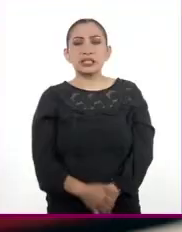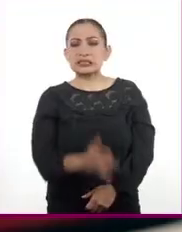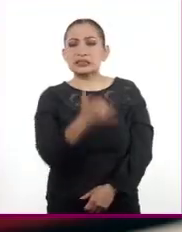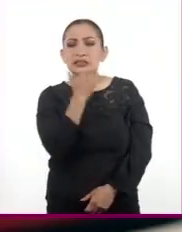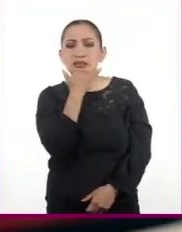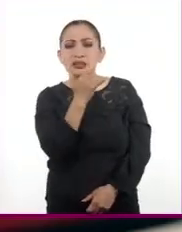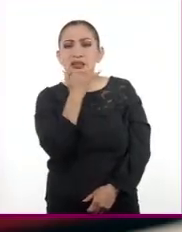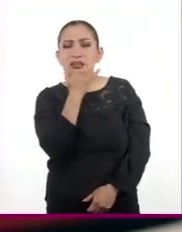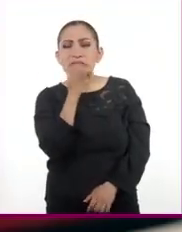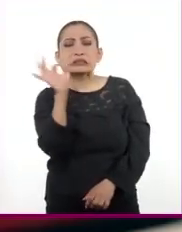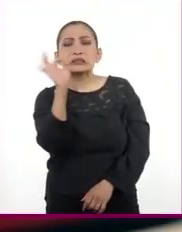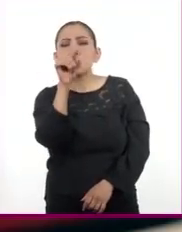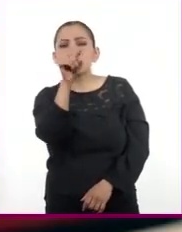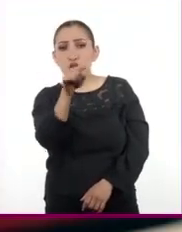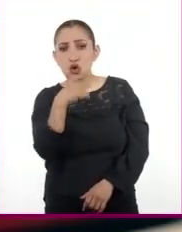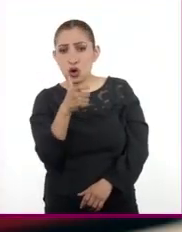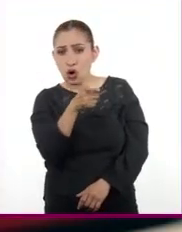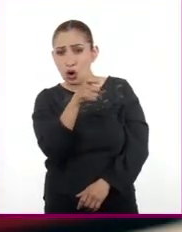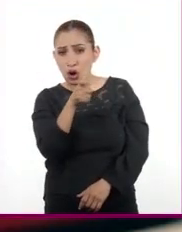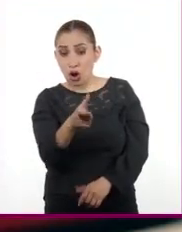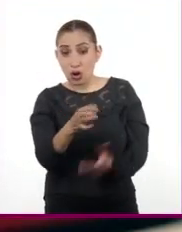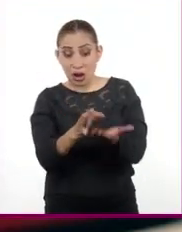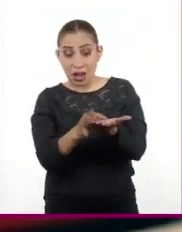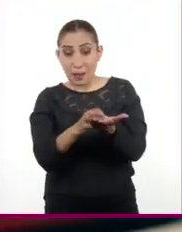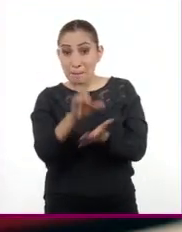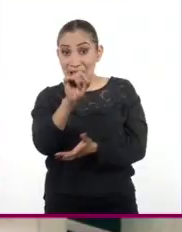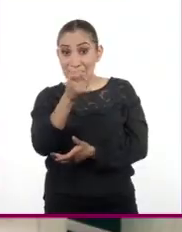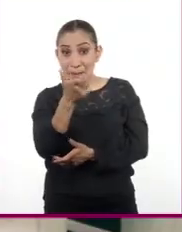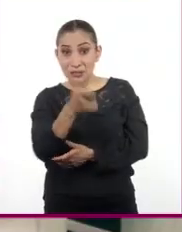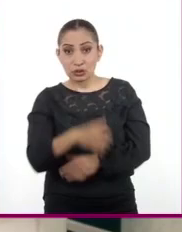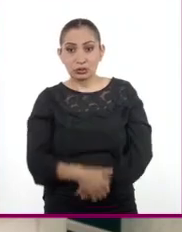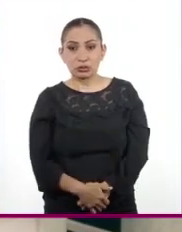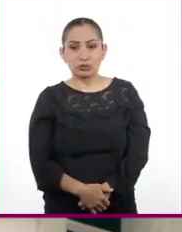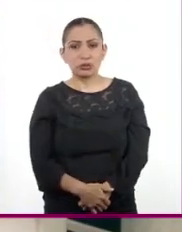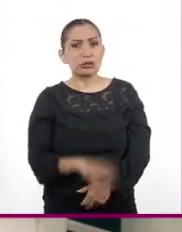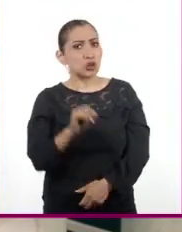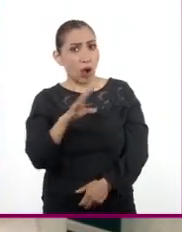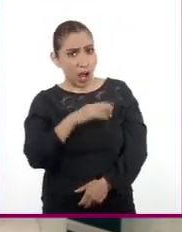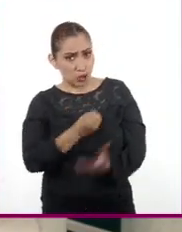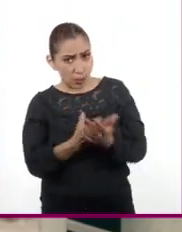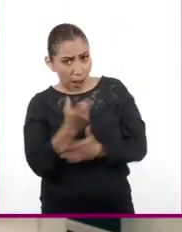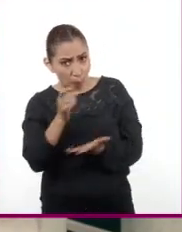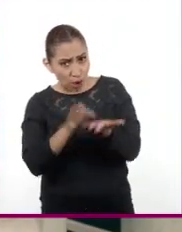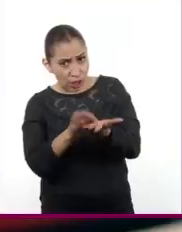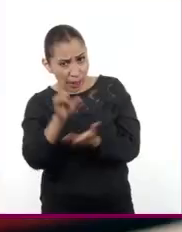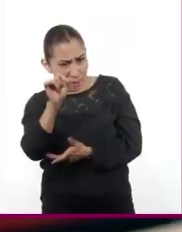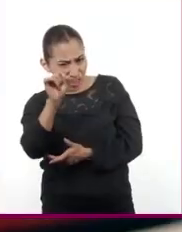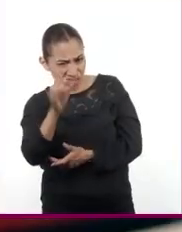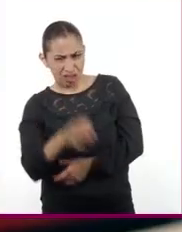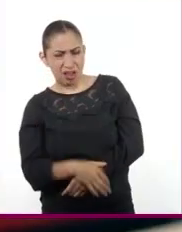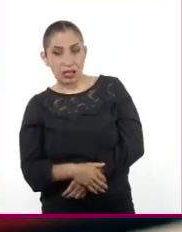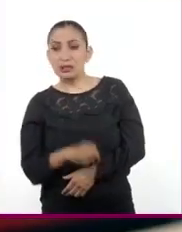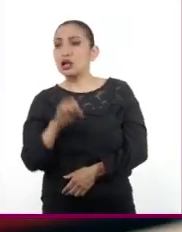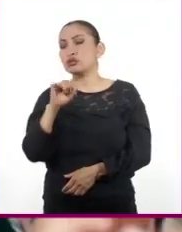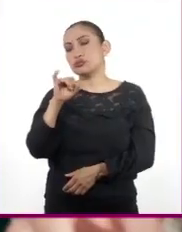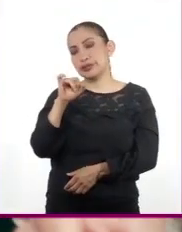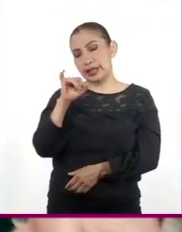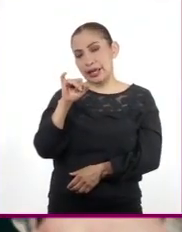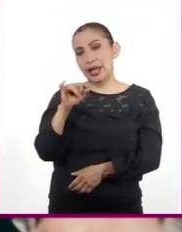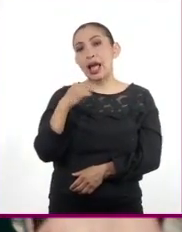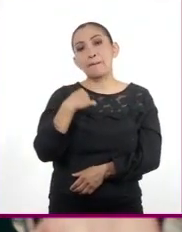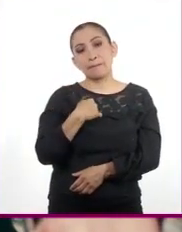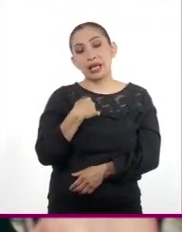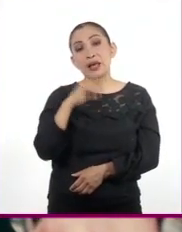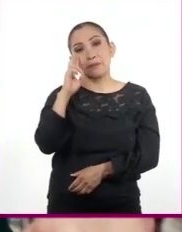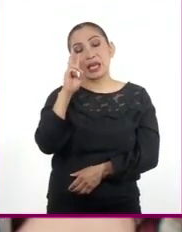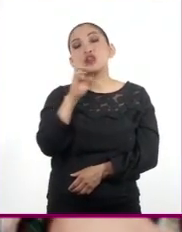Disculpe, ¿de casualidad no la han pagado con la nueva moneda de 20 pesos? No, ¿a poco hay una nueva moneda de 20? Sí, mi amiga